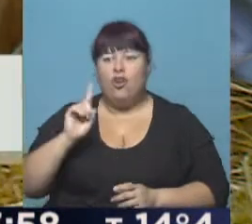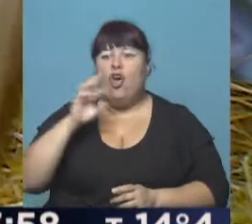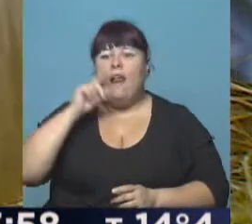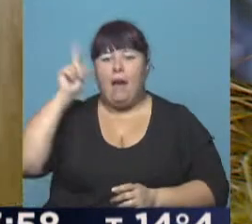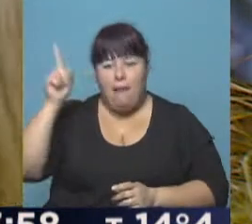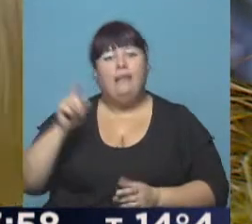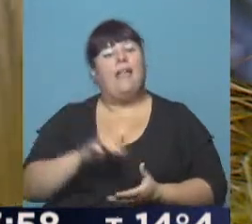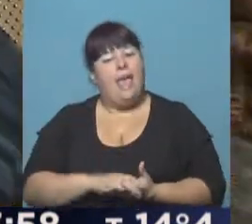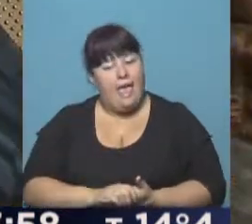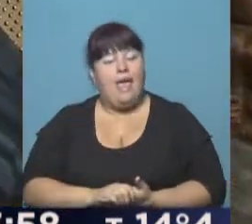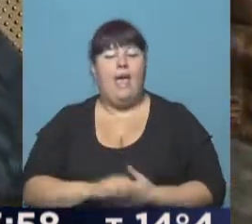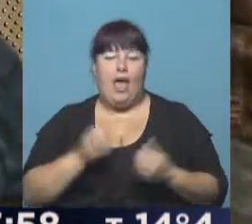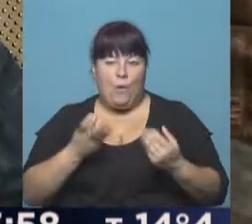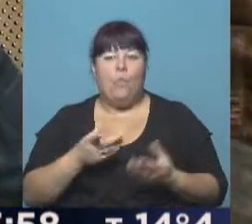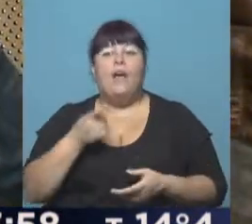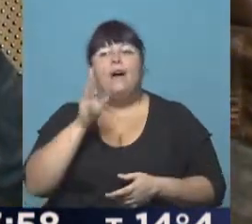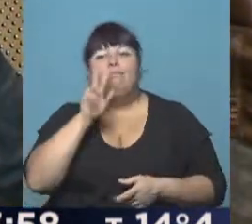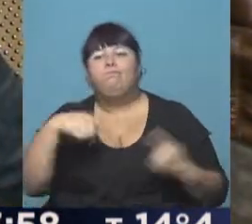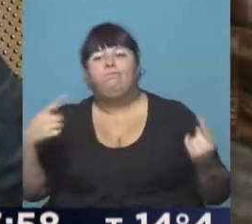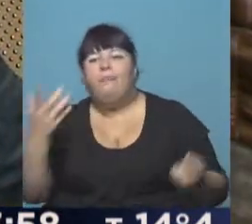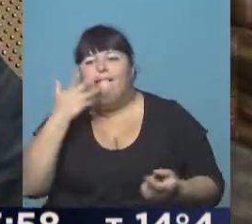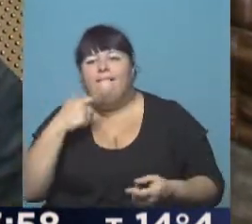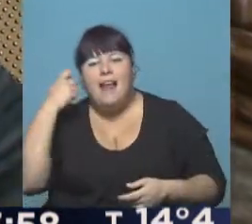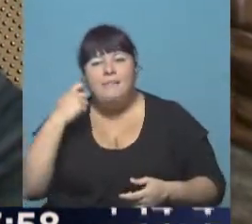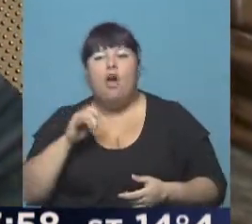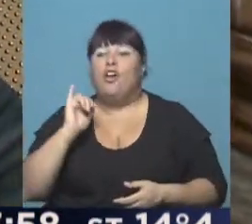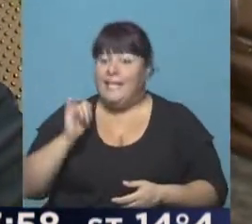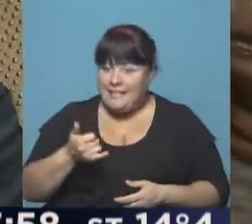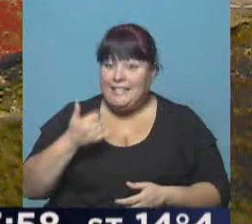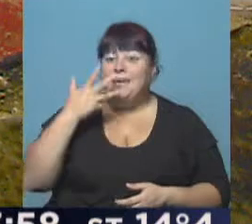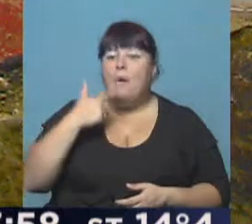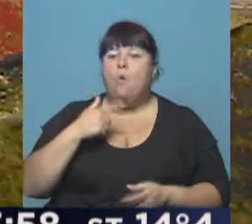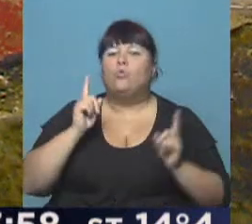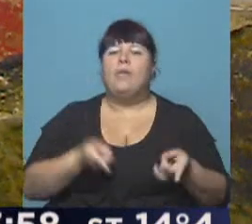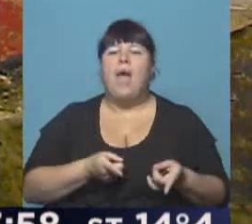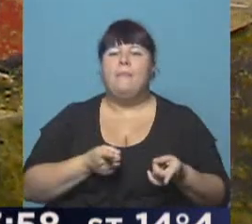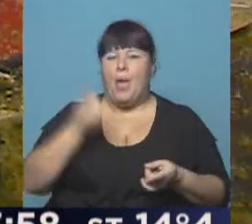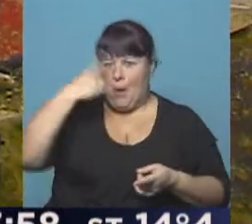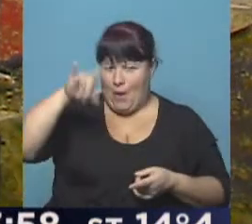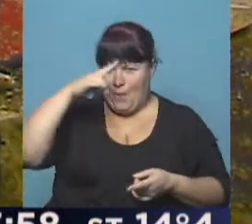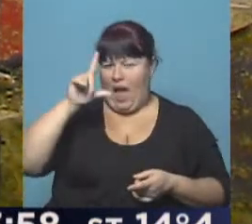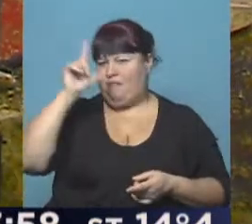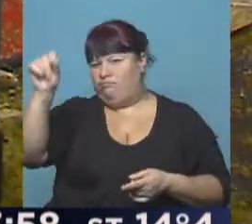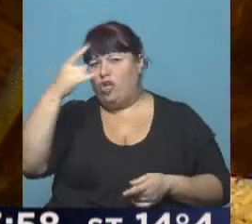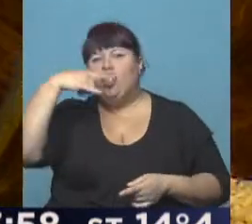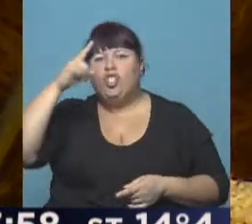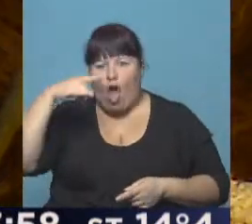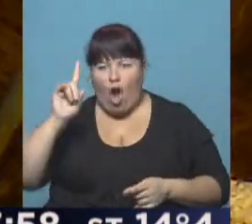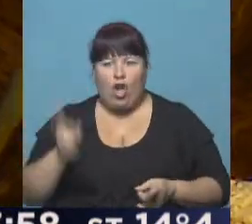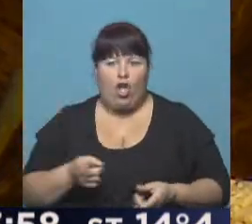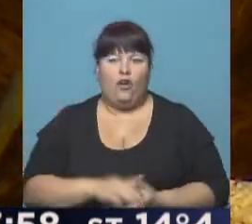Plata. ¿Viste algún otro animal que te gustara también? Sí, me gustaron también las vacas que estaban por allá y los toros.